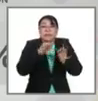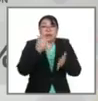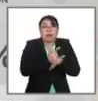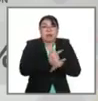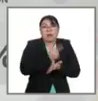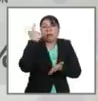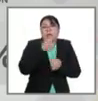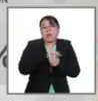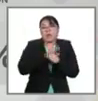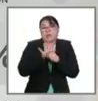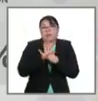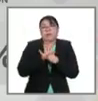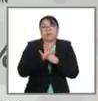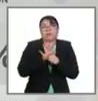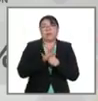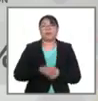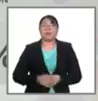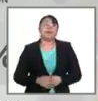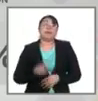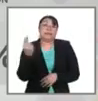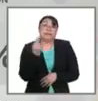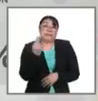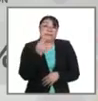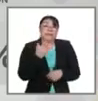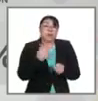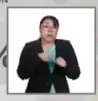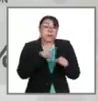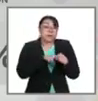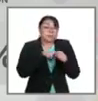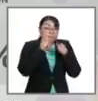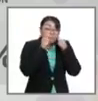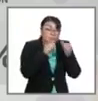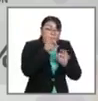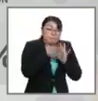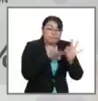tienen que seguir con manejo intrahospitalario